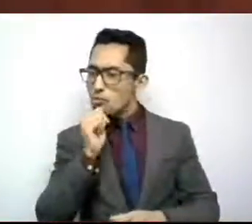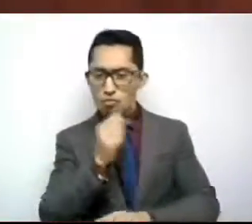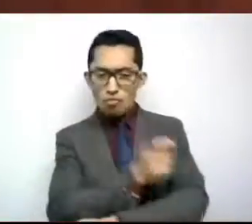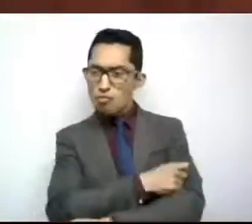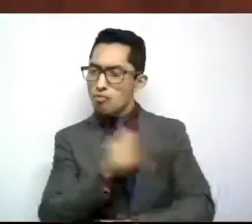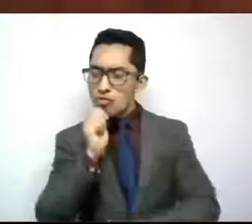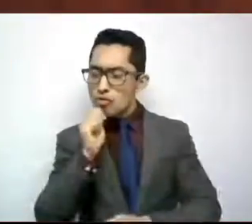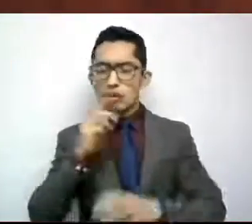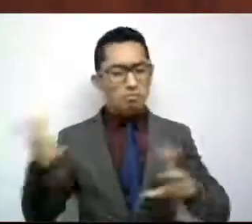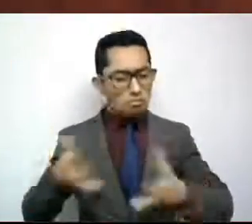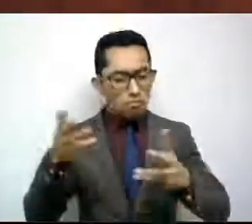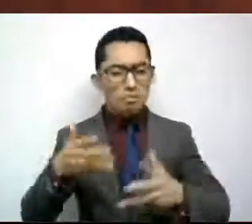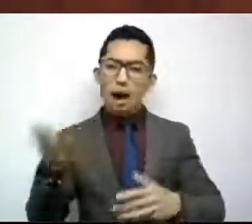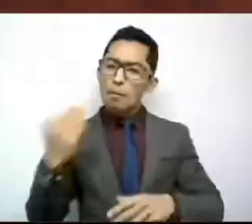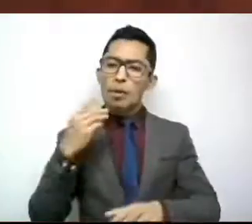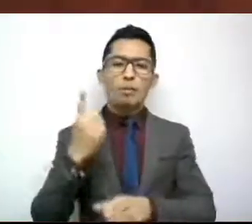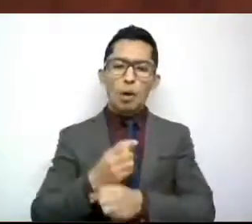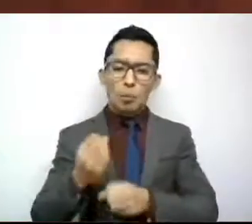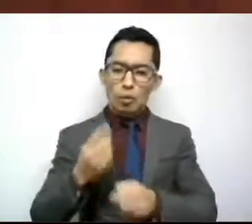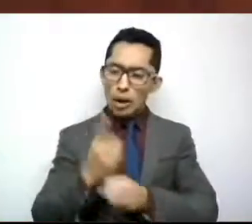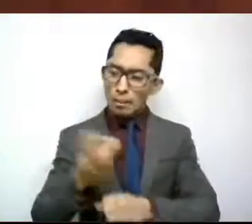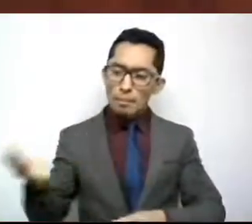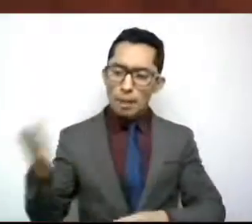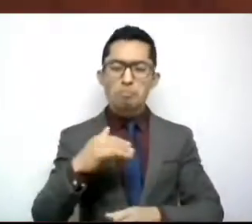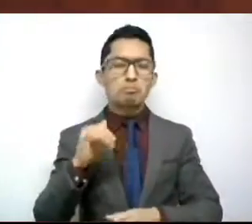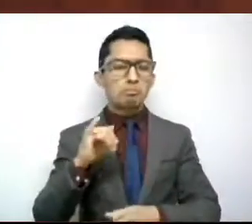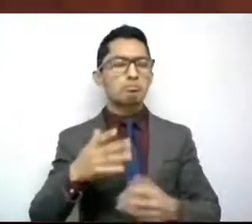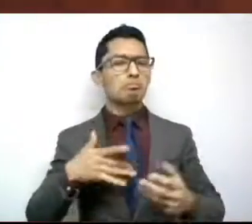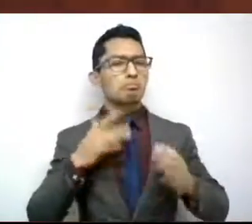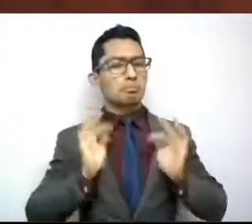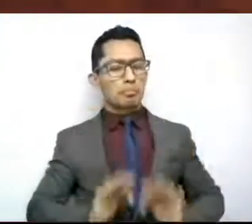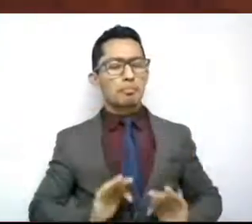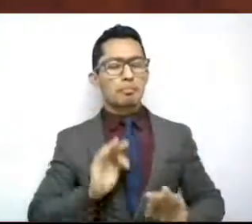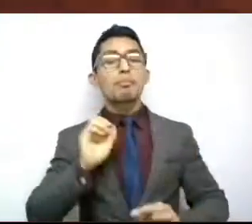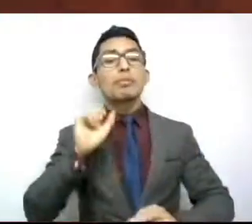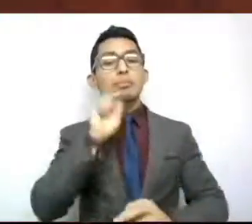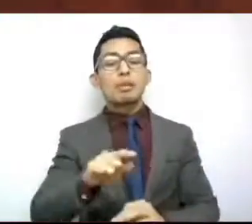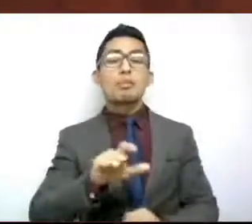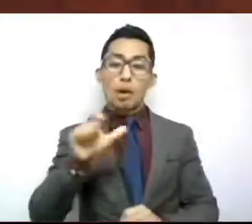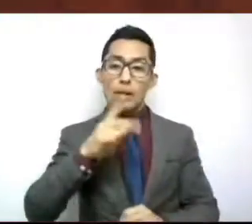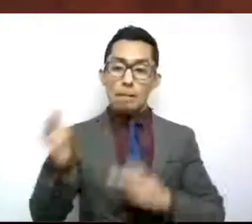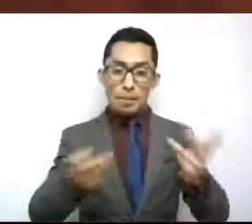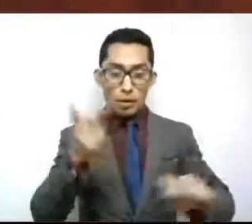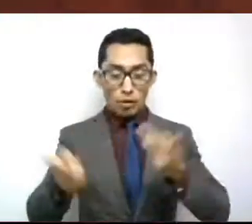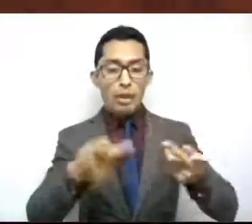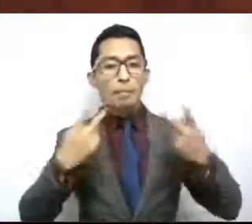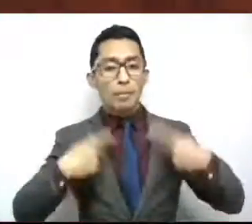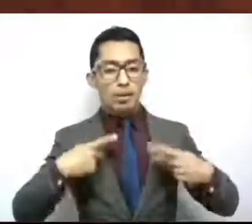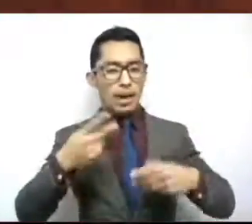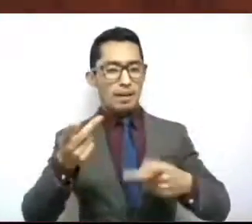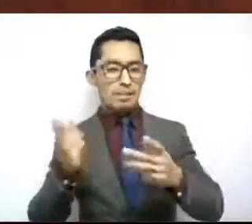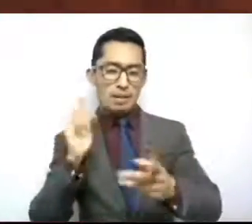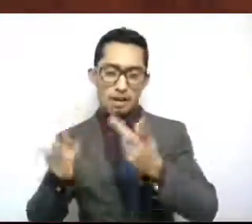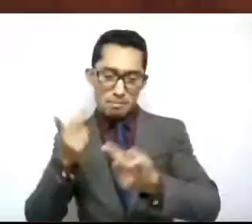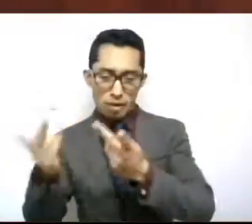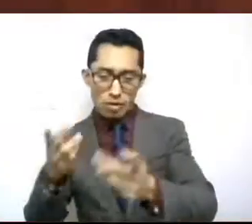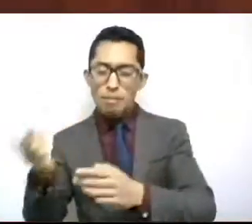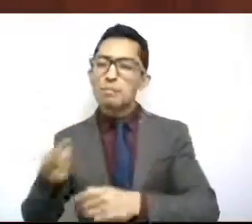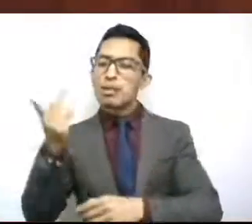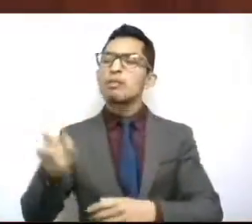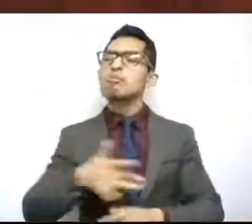hacerlo en la primera oportunidad. Más aún, al preguntar a las personas encuestadas sobre la opinión que les